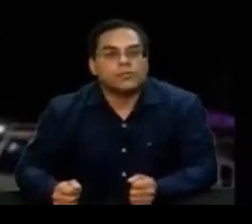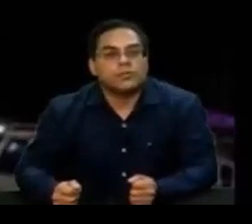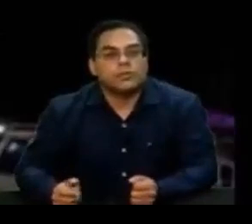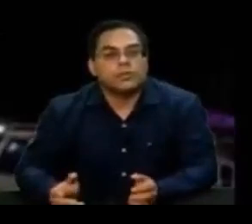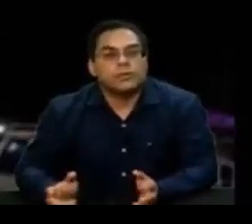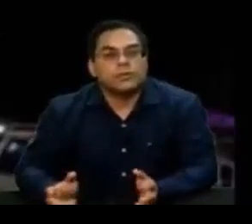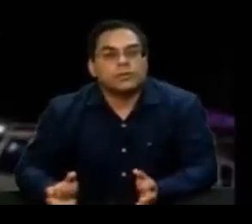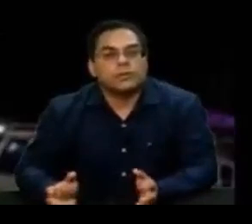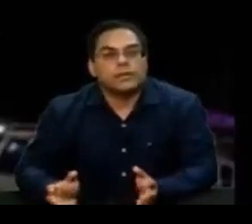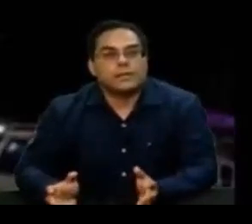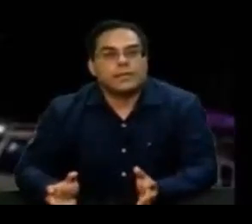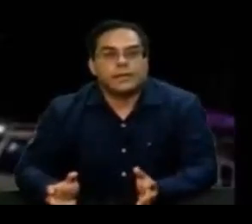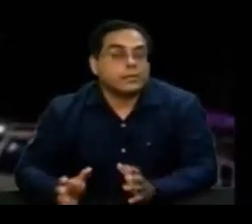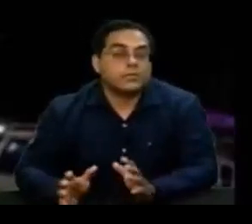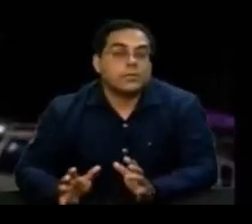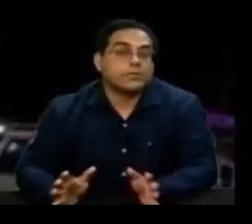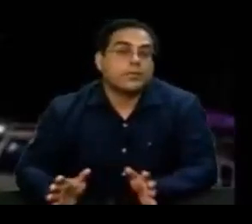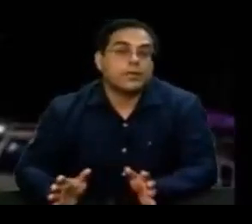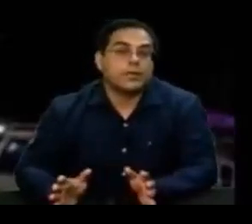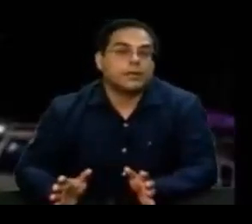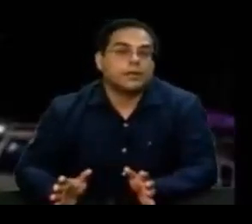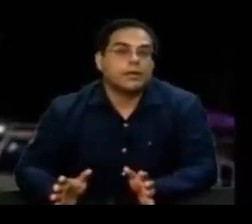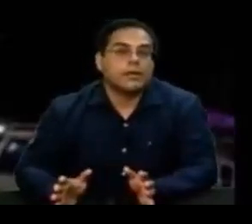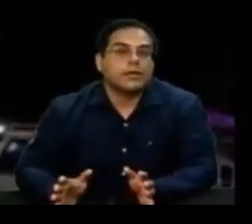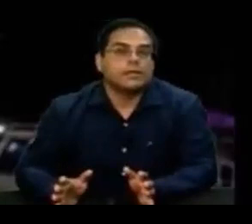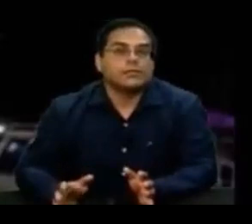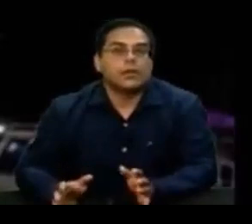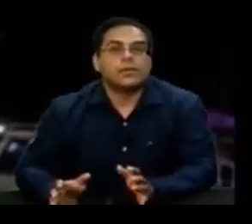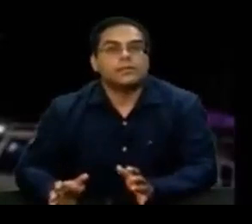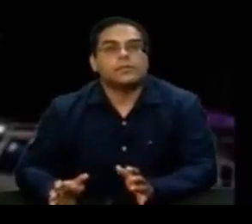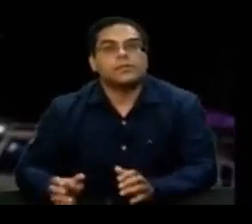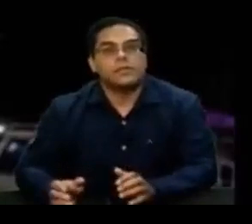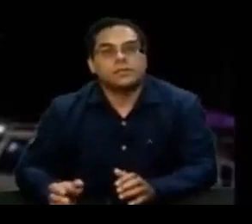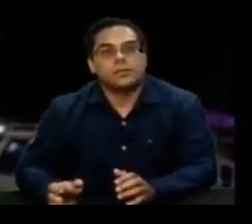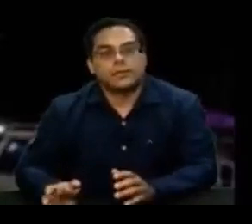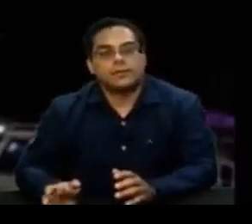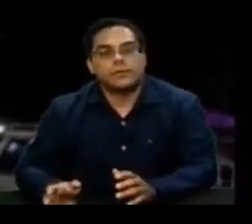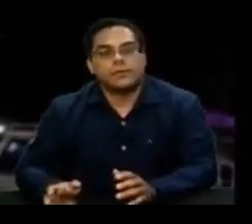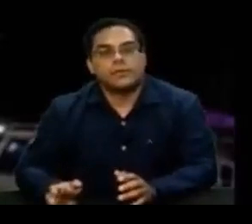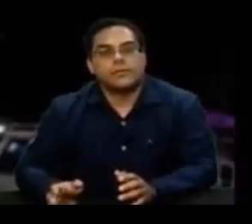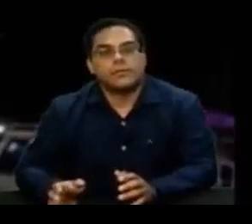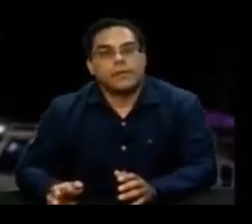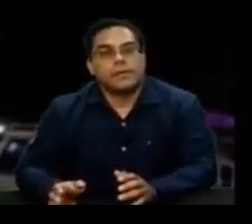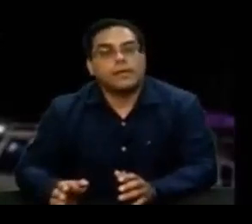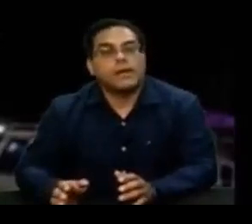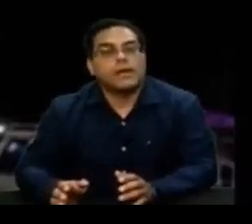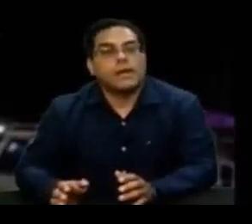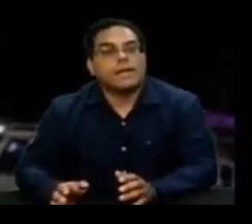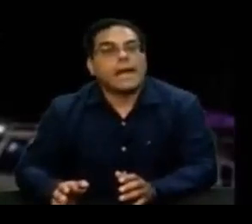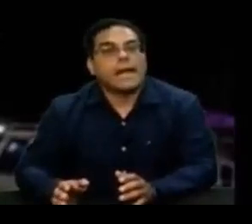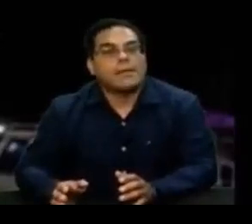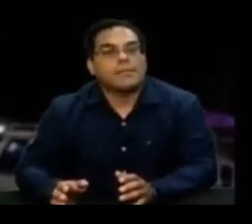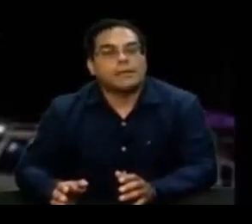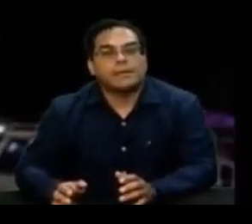hueso de esta manera, este hueso ya no se va a mover. Y de su lado derecho, en el círculo, en la parte inferior, ven que